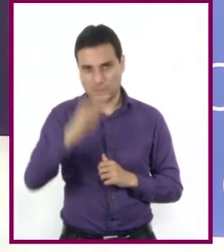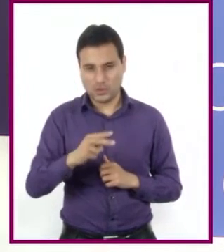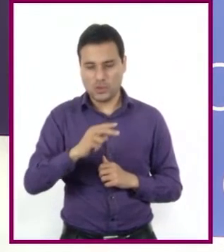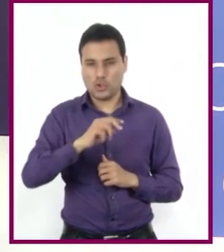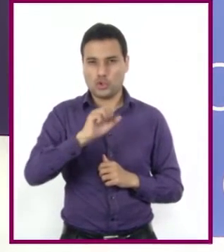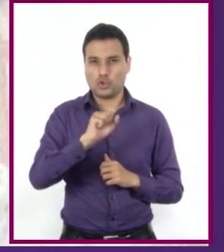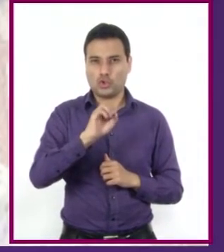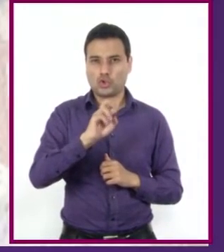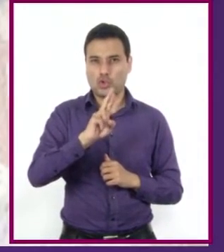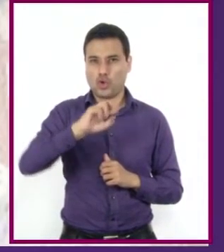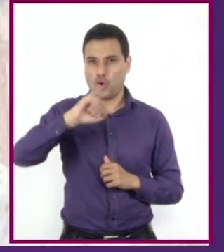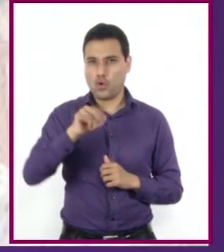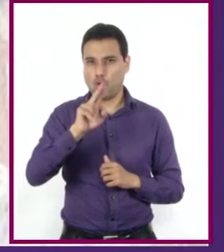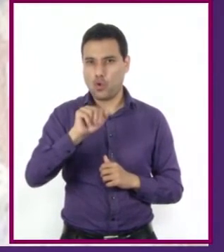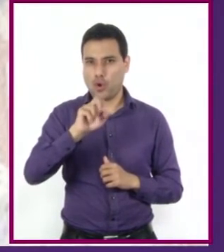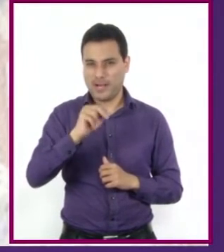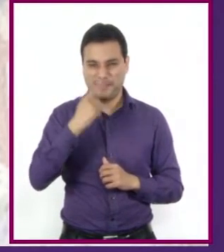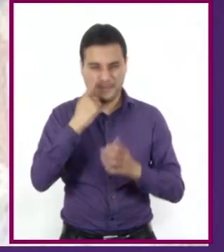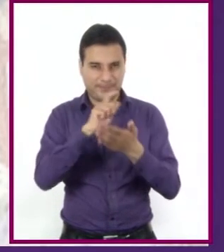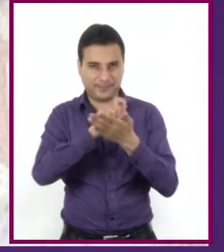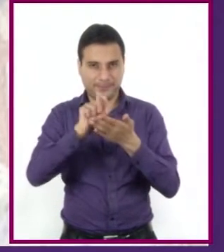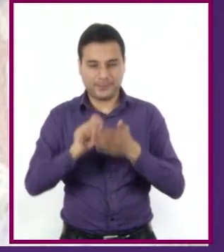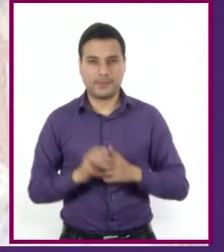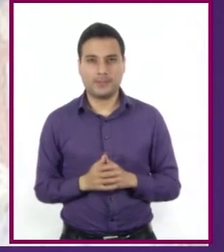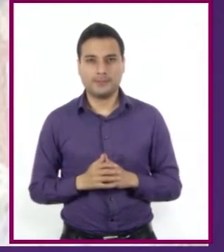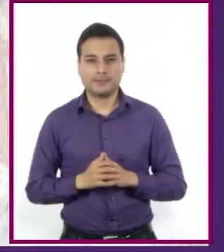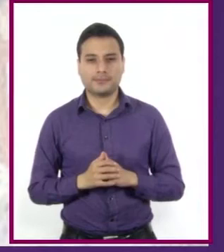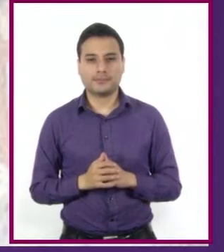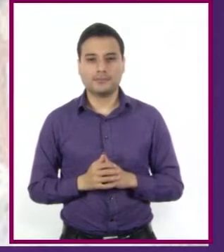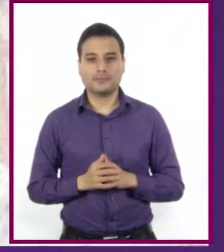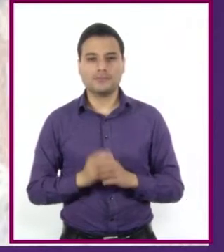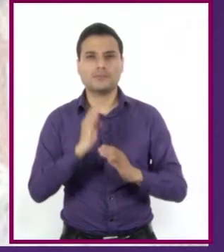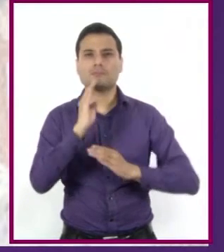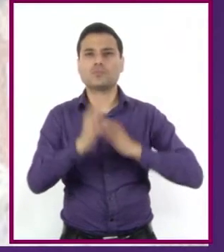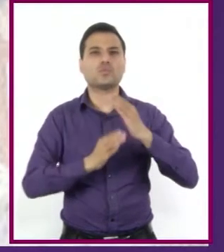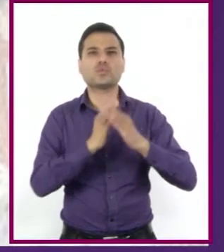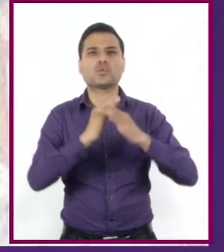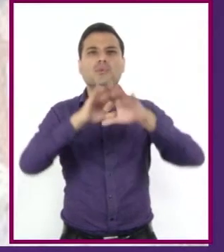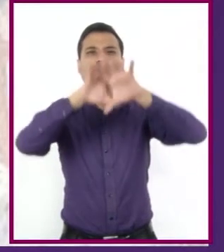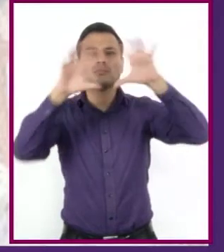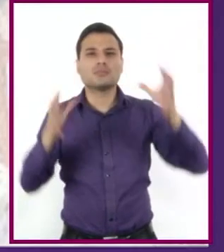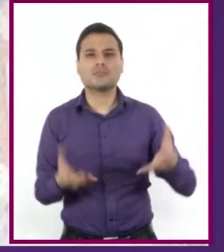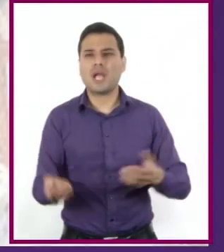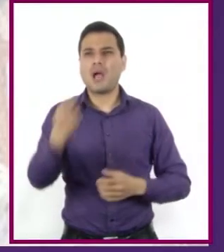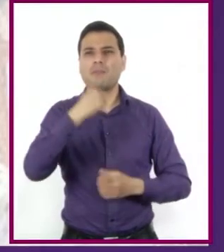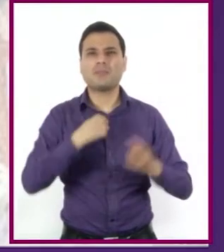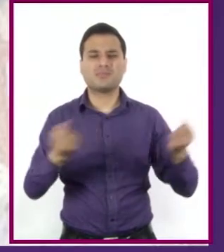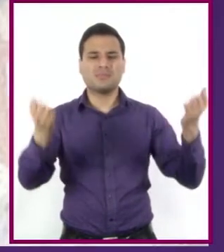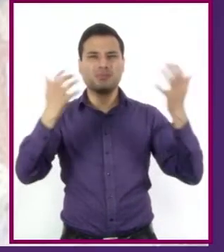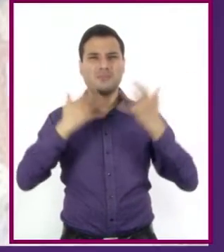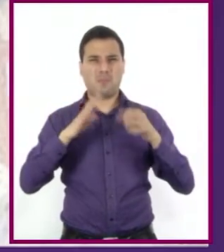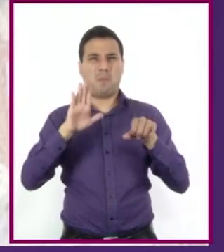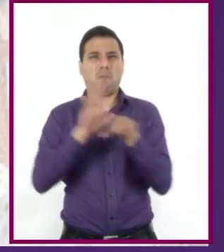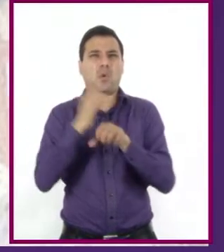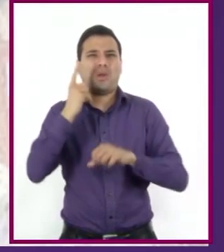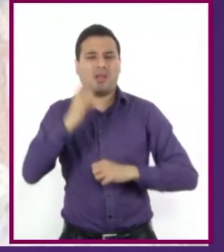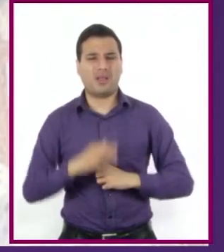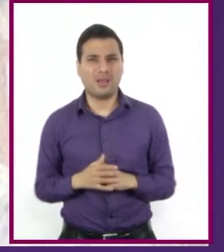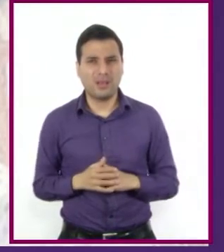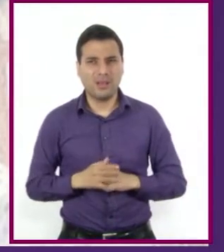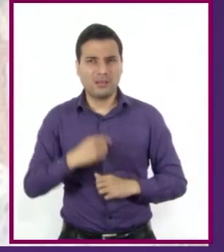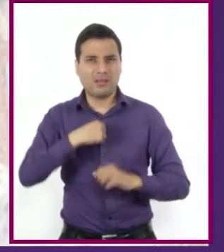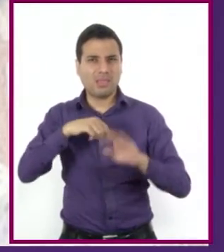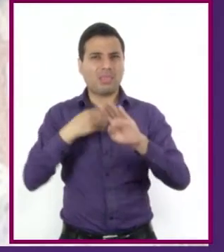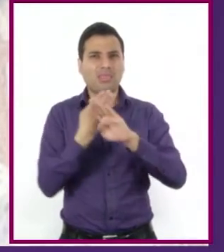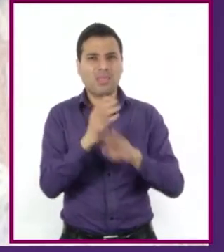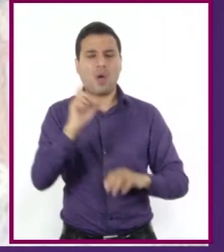de la Cruz. En perseguirme, mundo, ¿qué interesas? ¿En qué te ofendo cuando solo intento